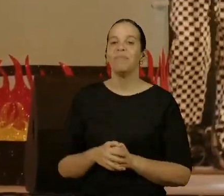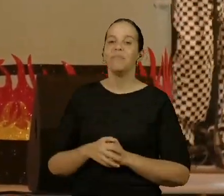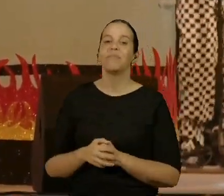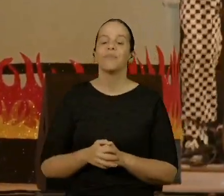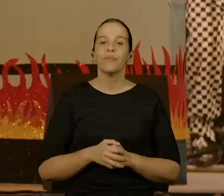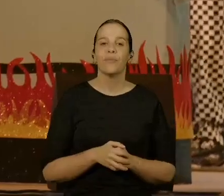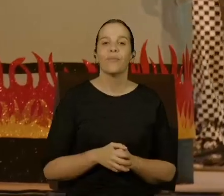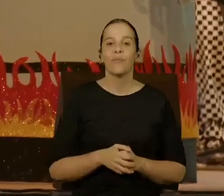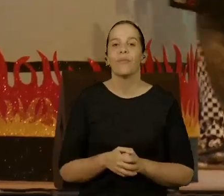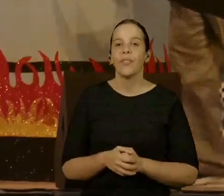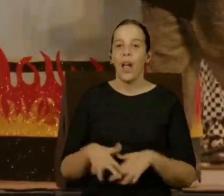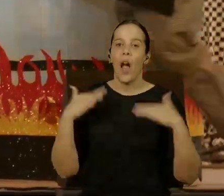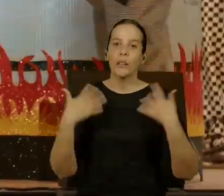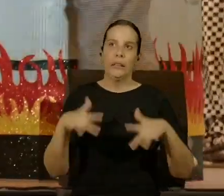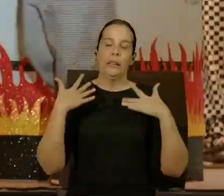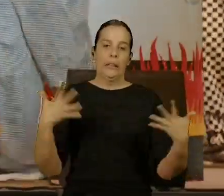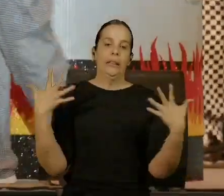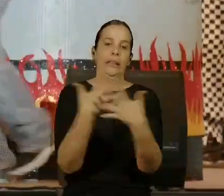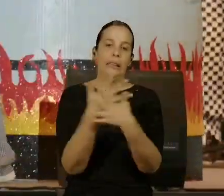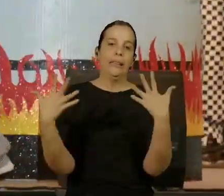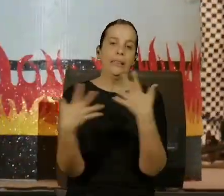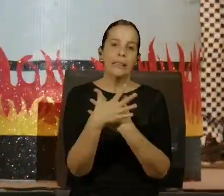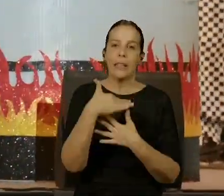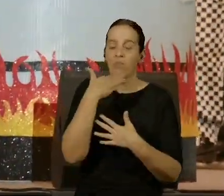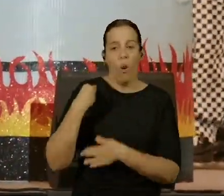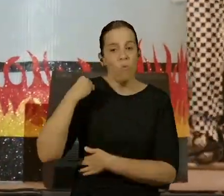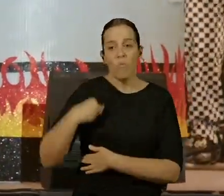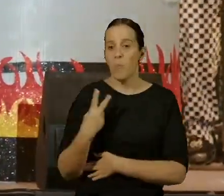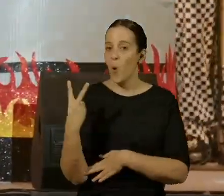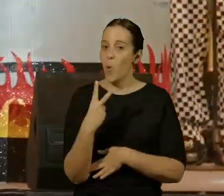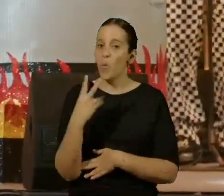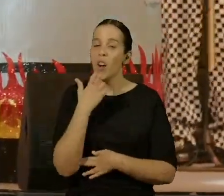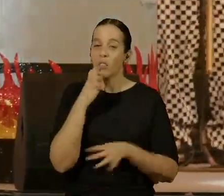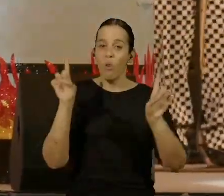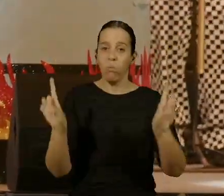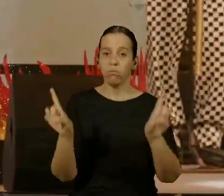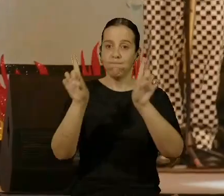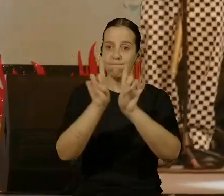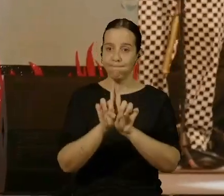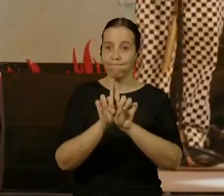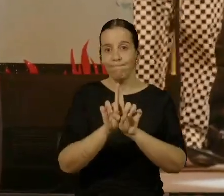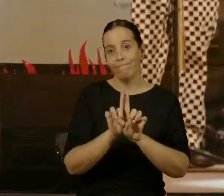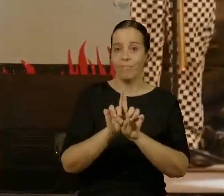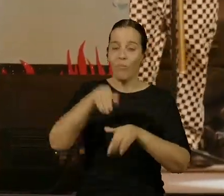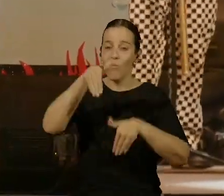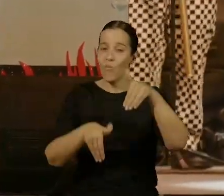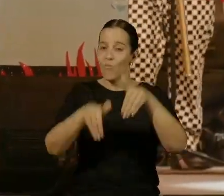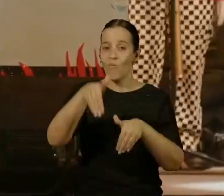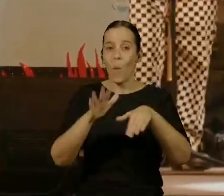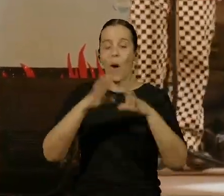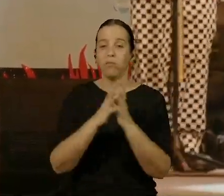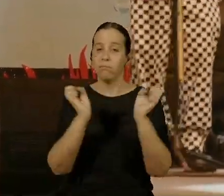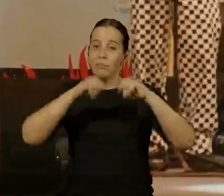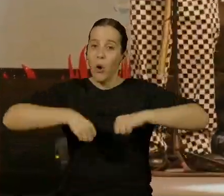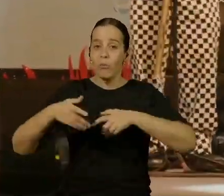hablar. Menuda mejoranza, es casi lo mismo cuando uno y otro juntan votos para gobernar.